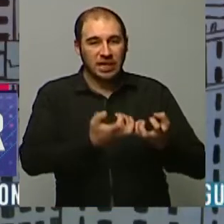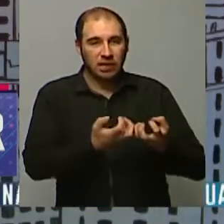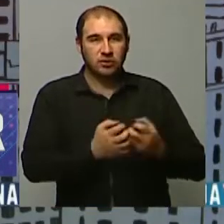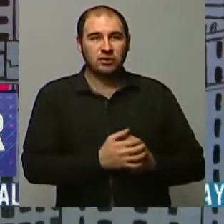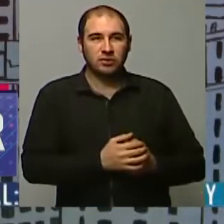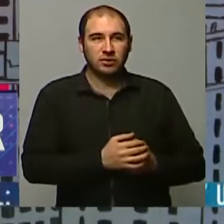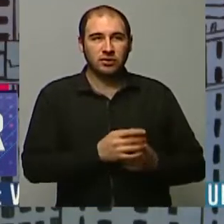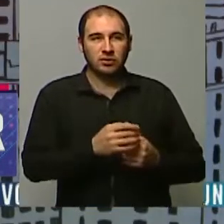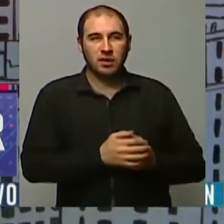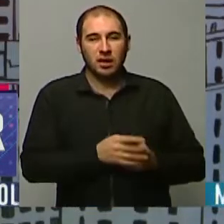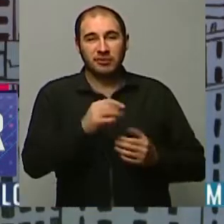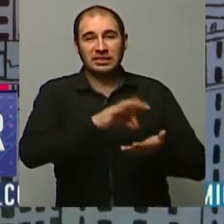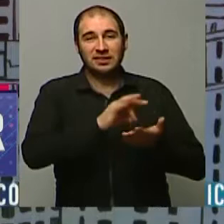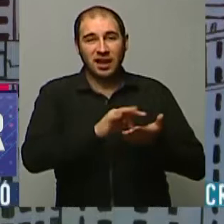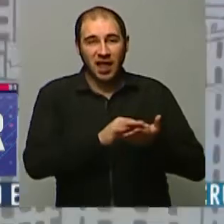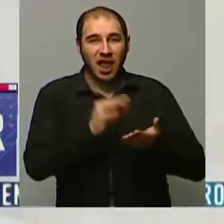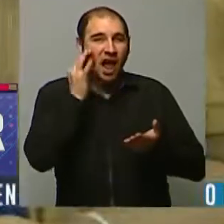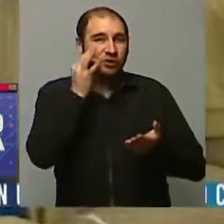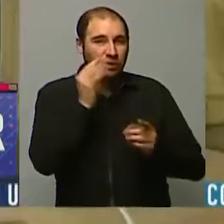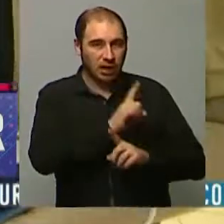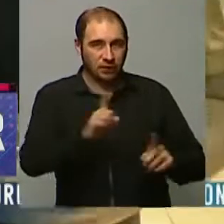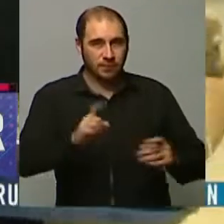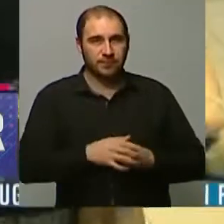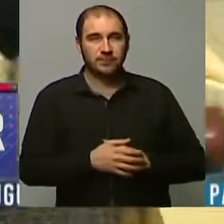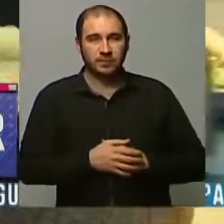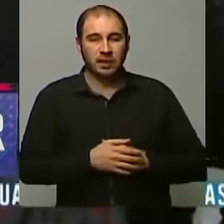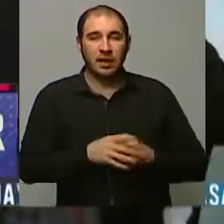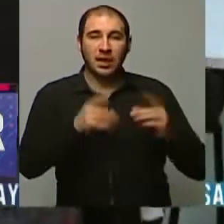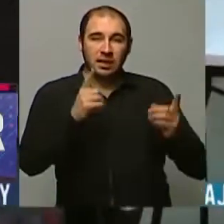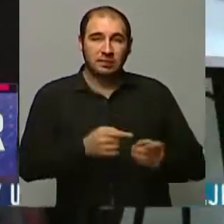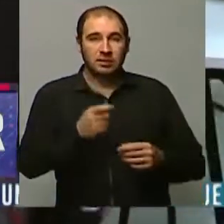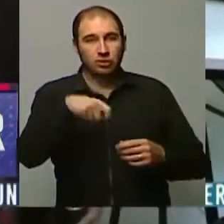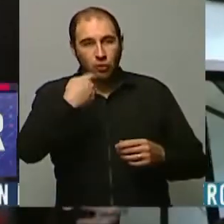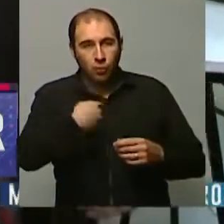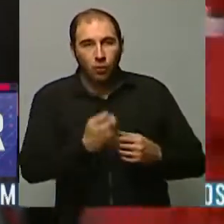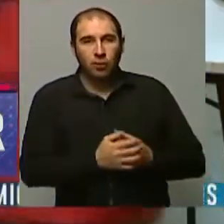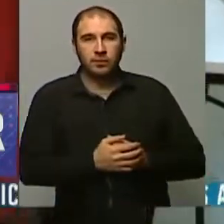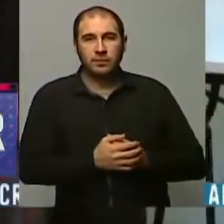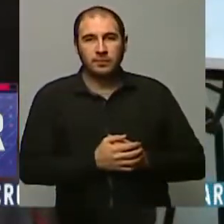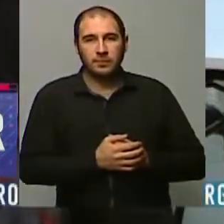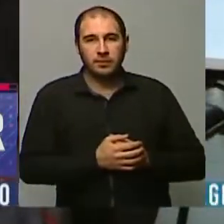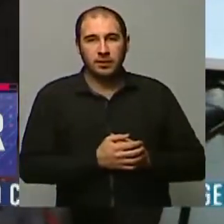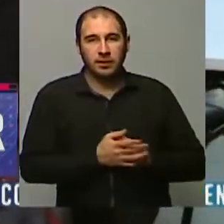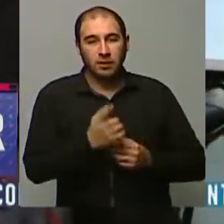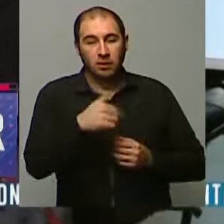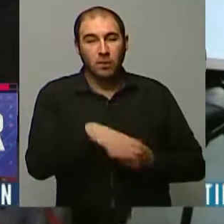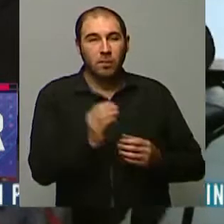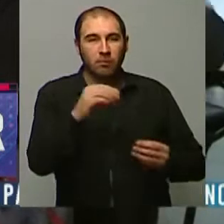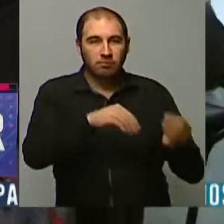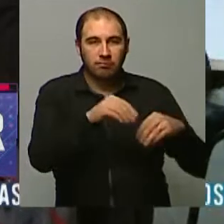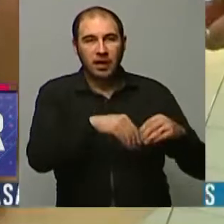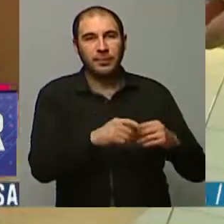con copos de cereales sin azúcar, se pueden tener yogures a los que le podemos